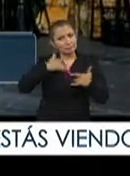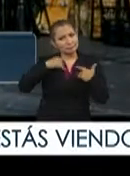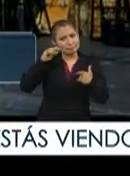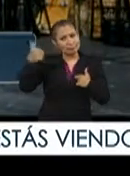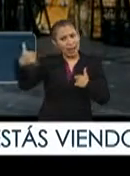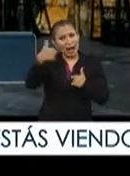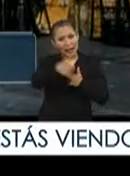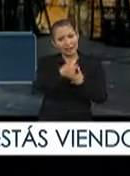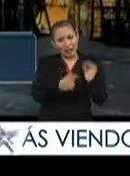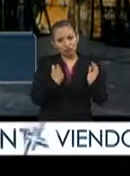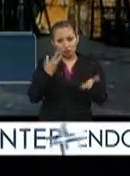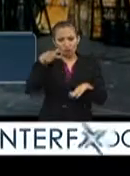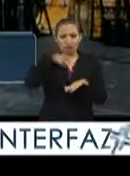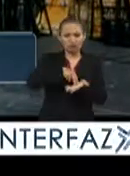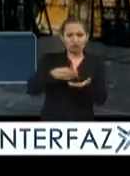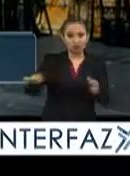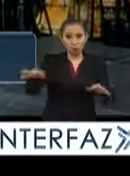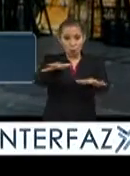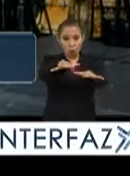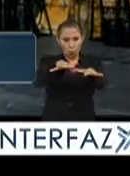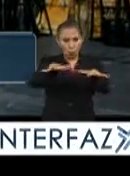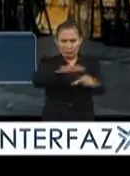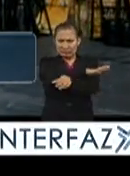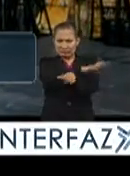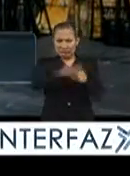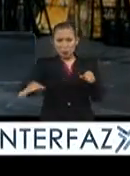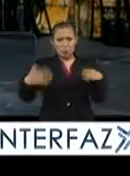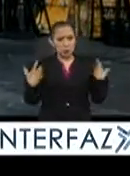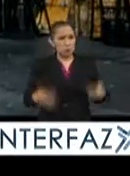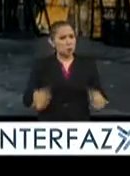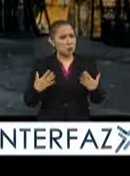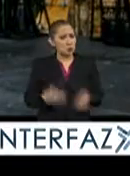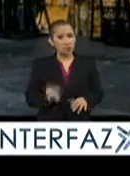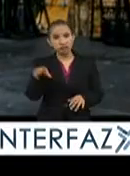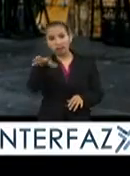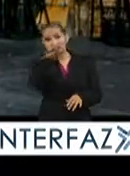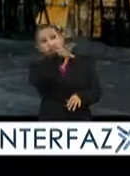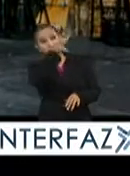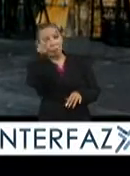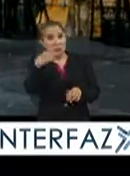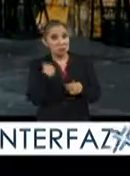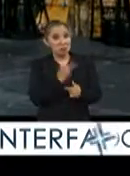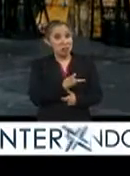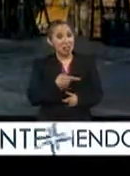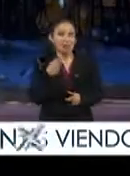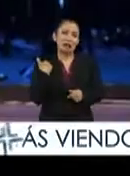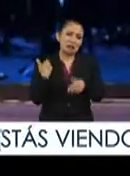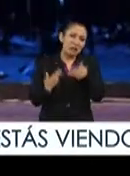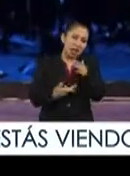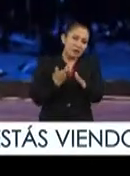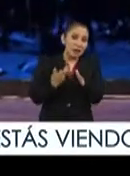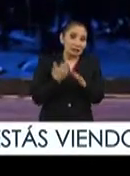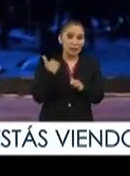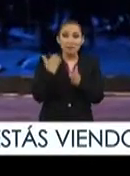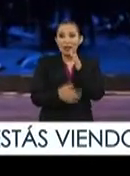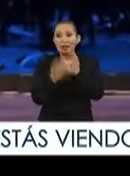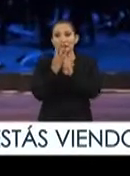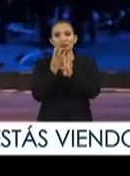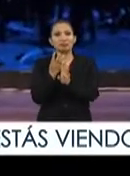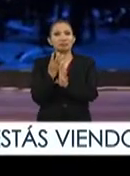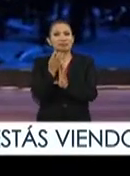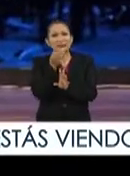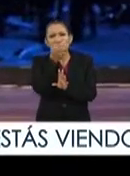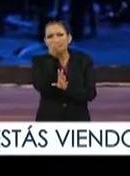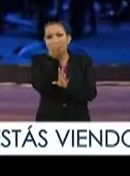en cada presentación con nosotros que tenemos, es casa llena y a veces hasta